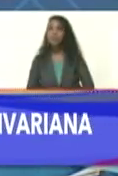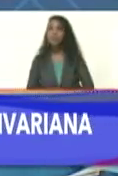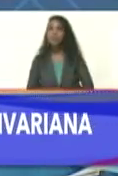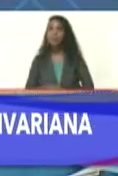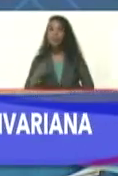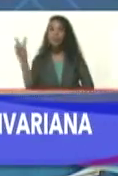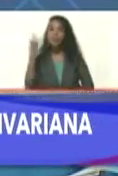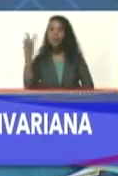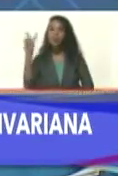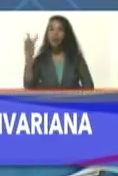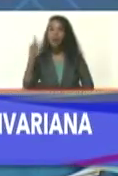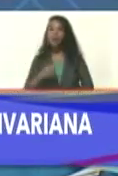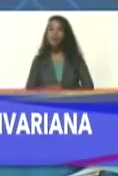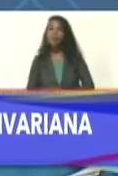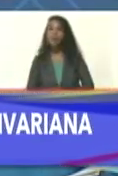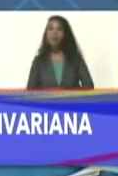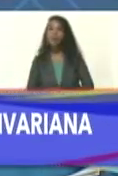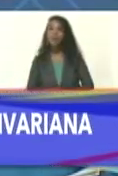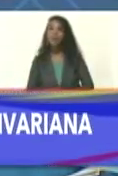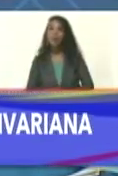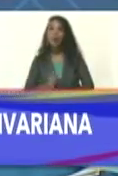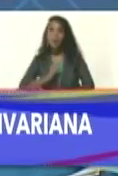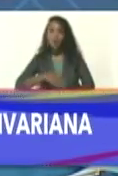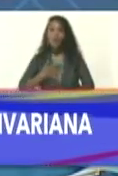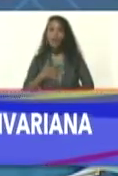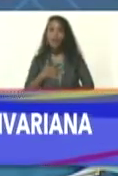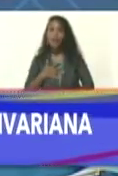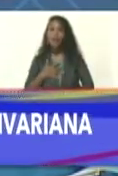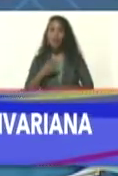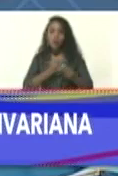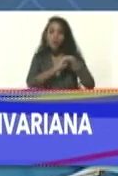Venezuela. Para poder recuperar